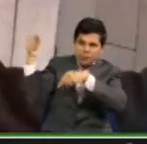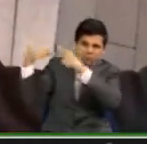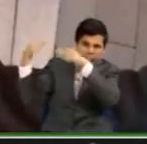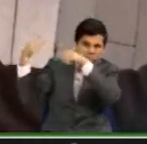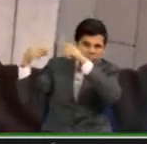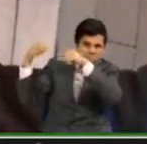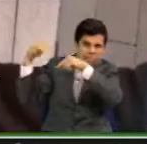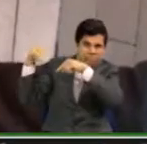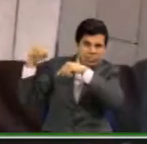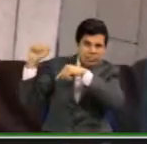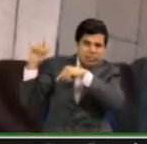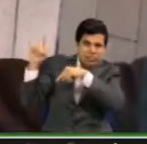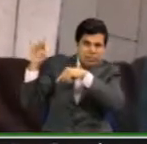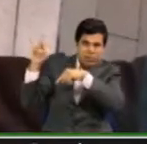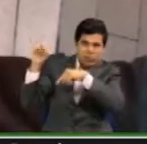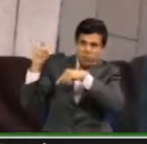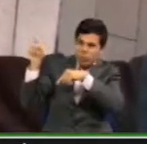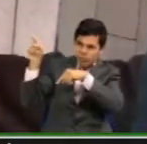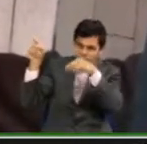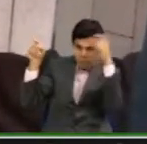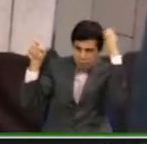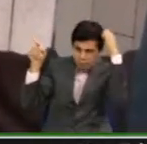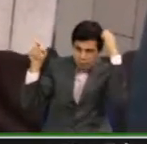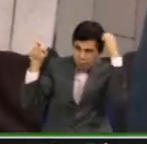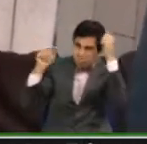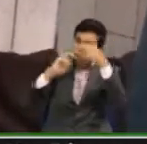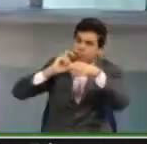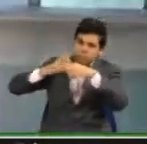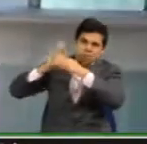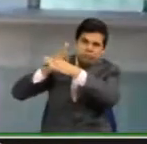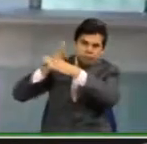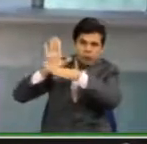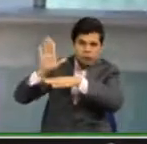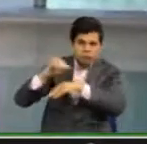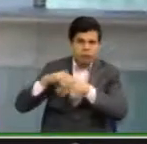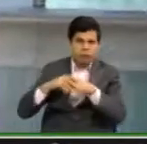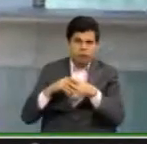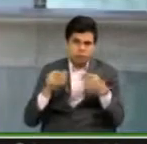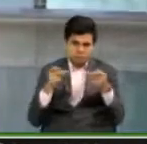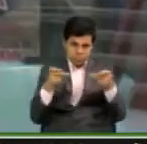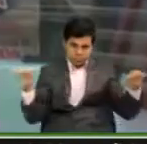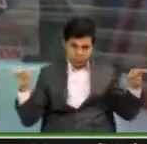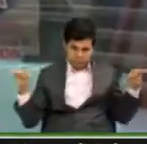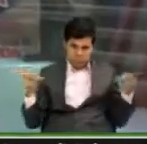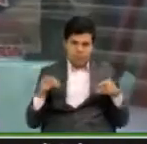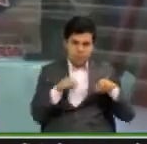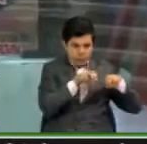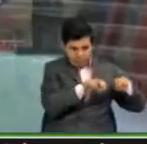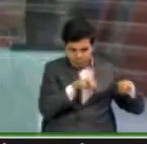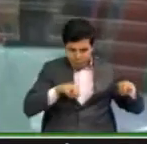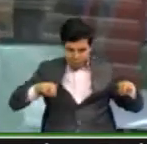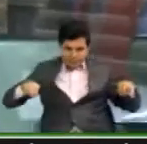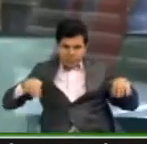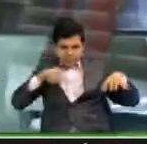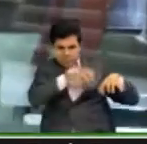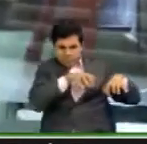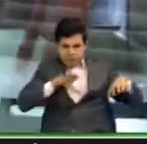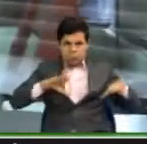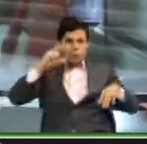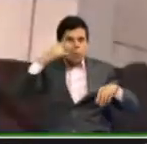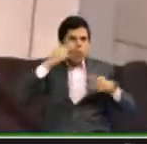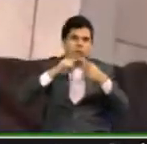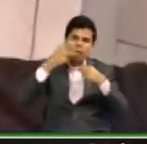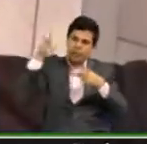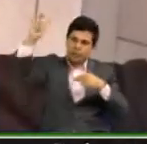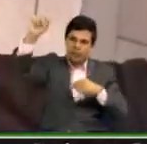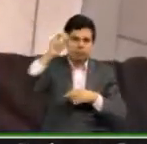el presidente Maduro. Bueno, dicho, en la parte fronteriza con Colombia. En el módulo 1, donde están concentradas las rutas hacia Cúcuta, solo hay